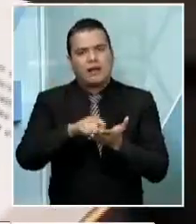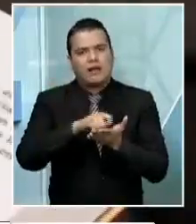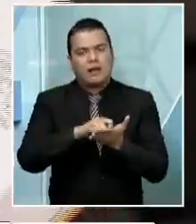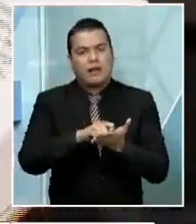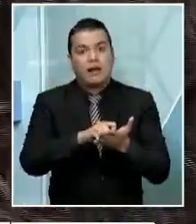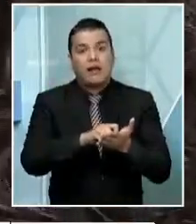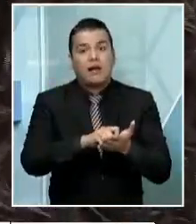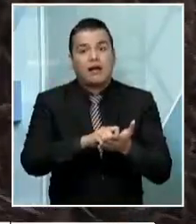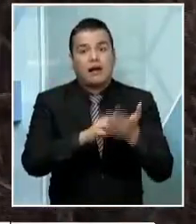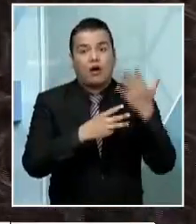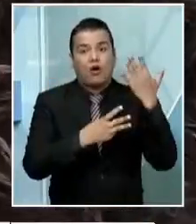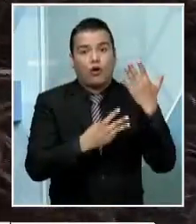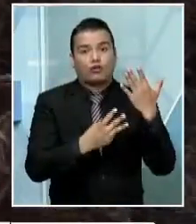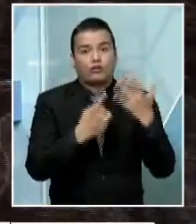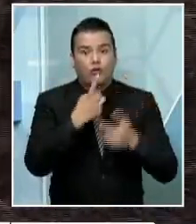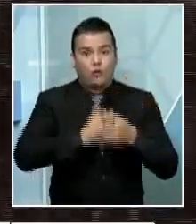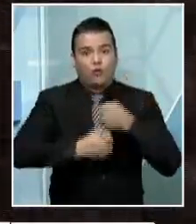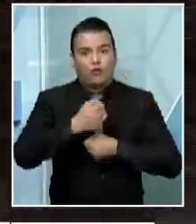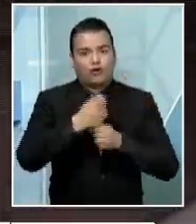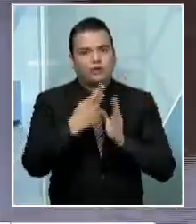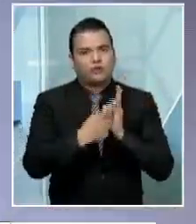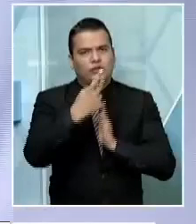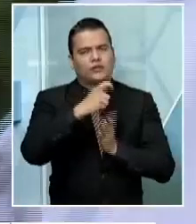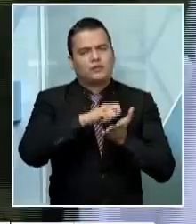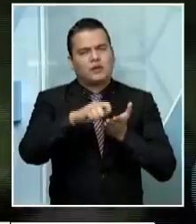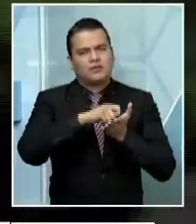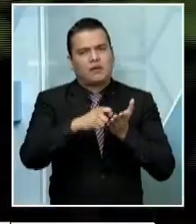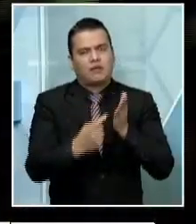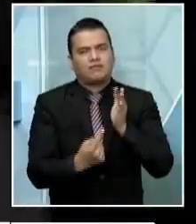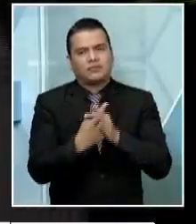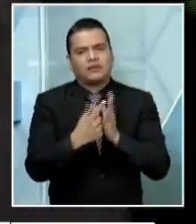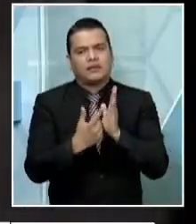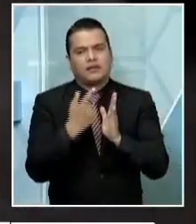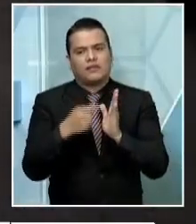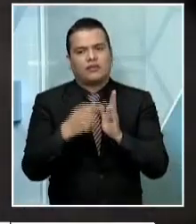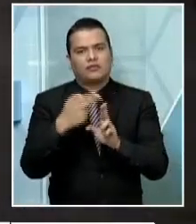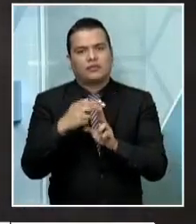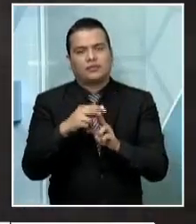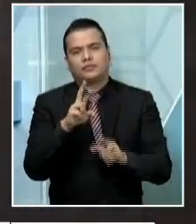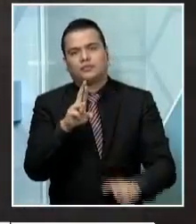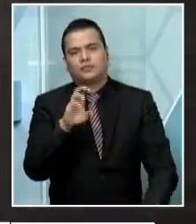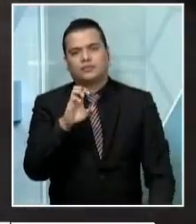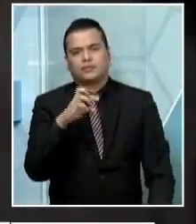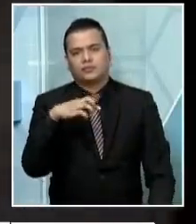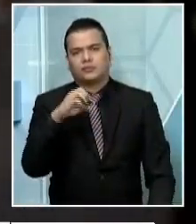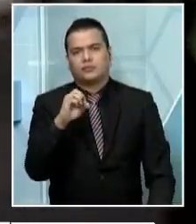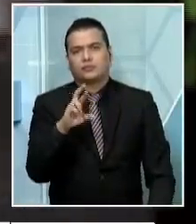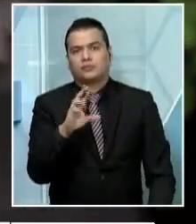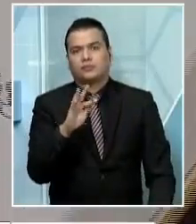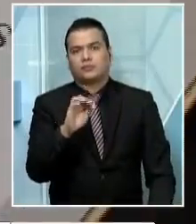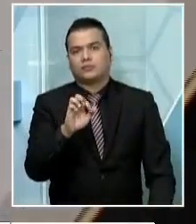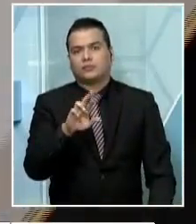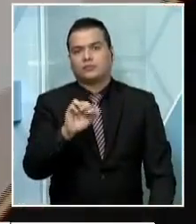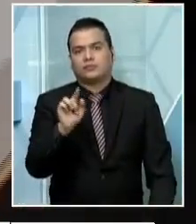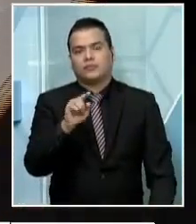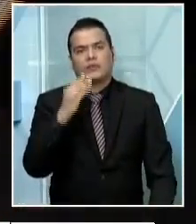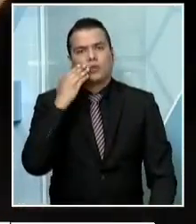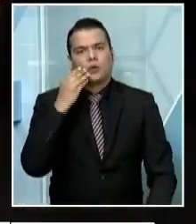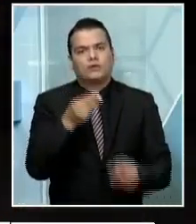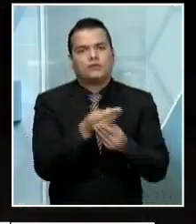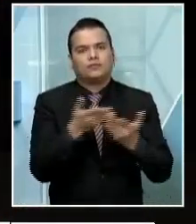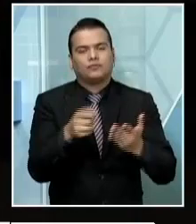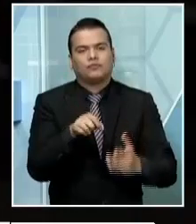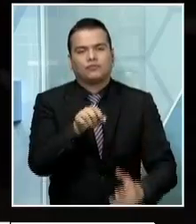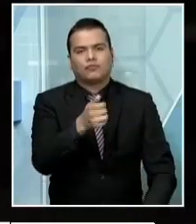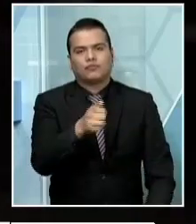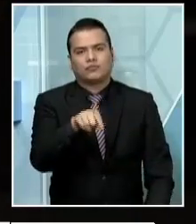vallecaucanas se involucraron desde el año pasado en un proyecto editorial que dio como resultado Reporteras, secreto del oficio, y que se lanzará de manera oficial este 16 de octubre en